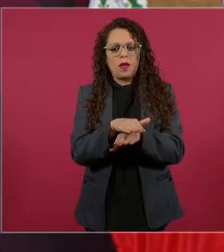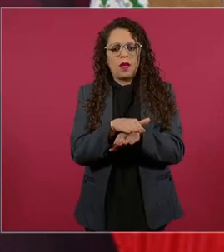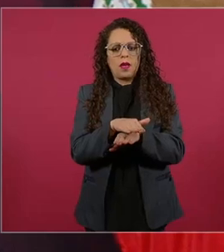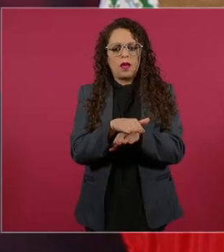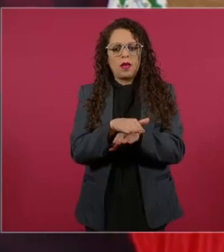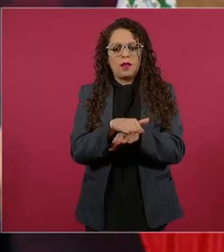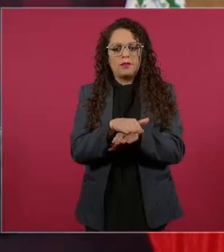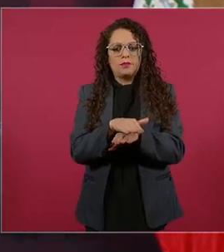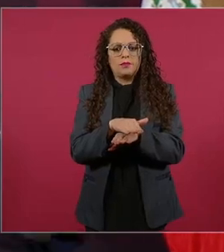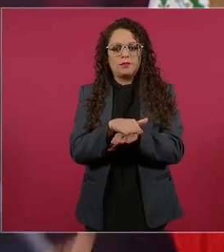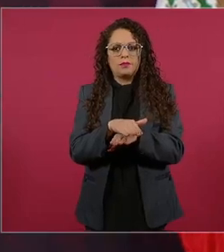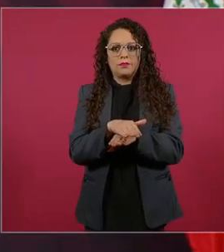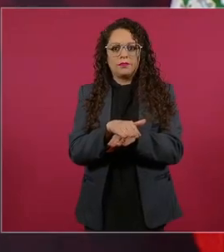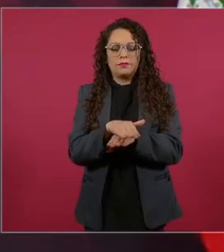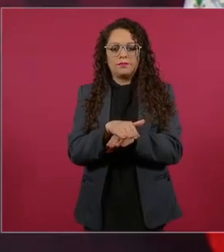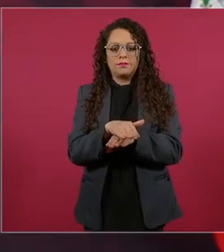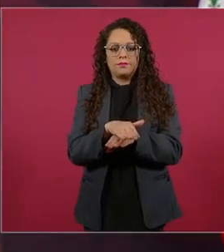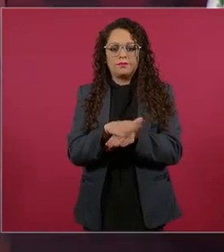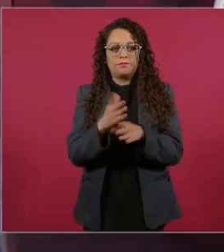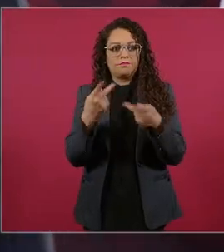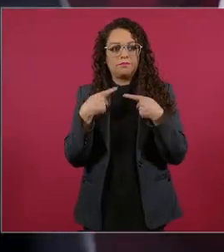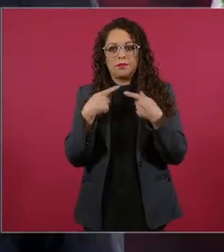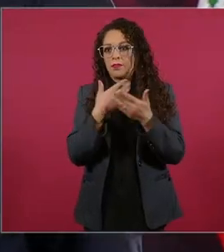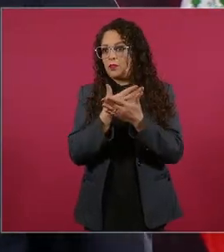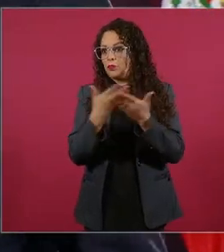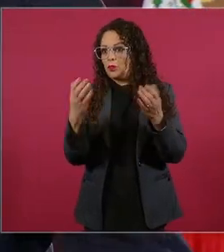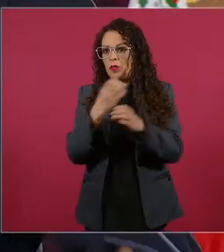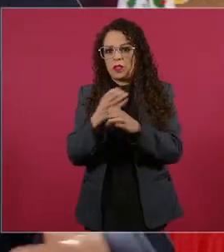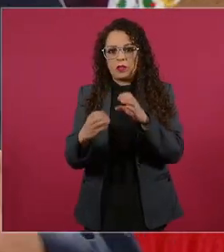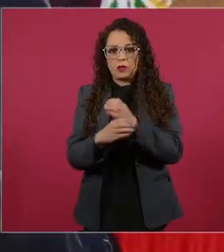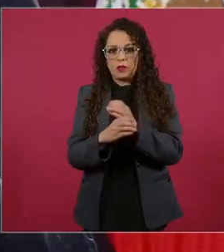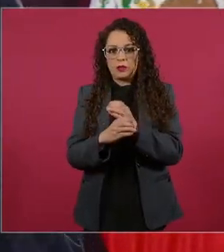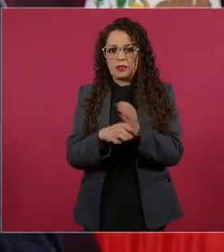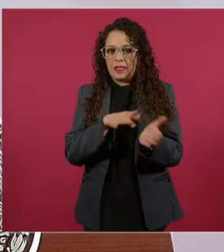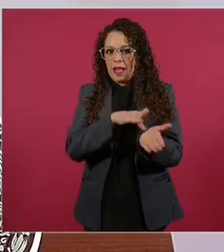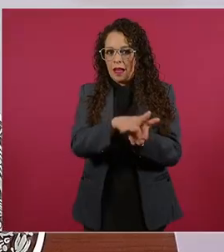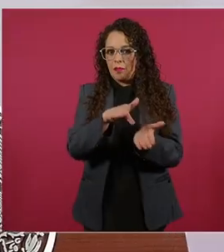sensibilidad, por razones obvias, de apoyo,